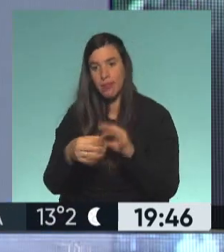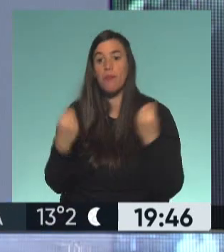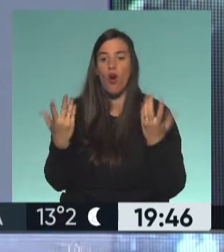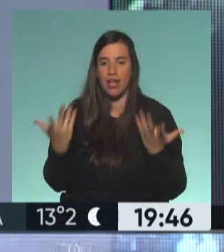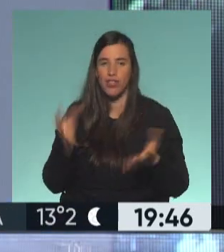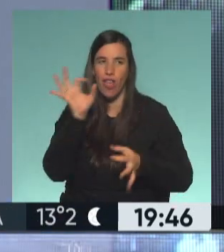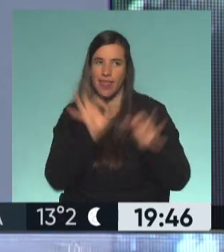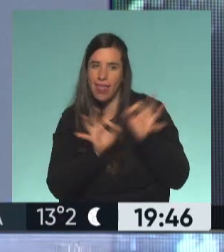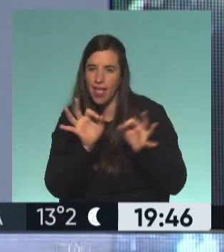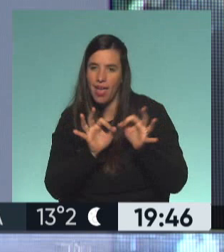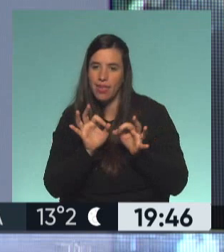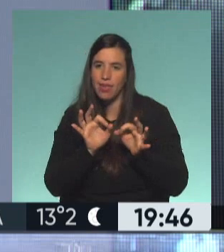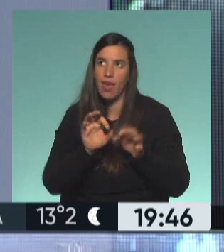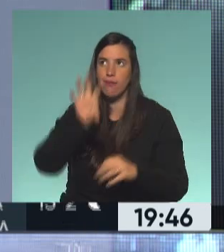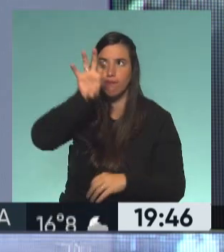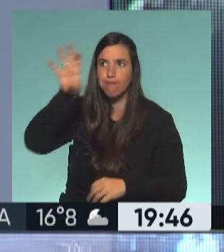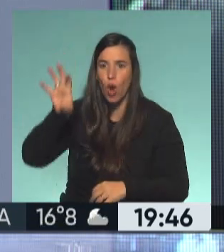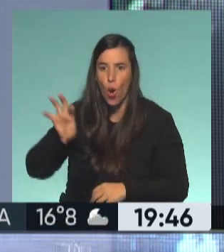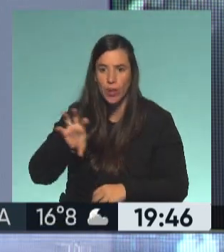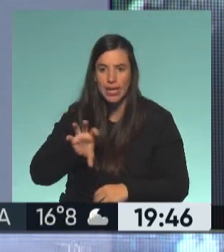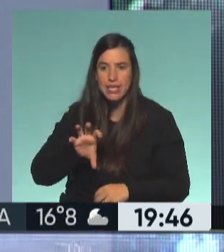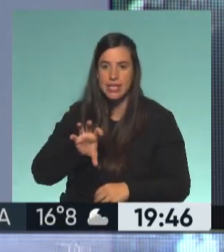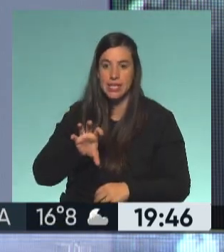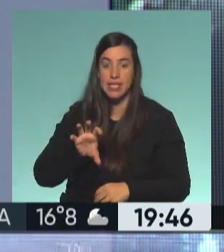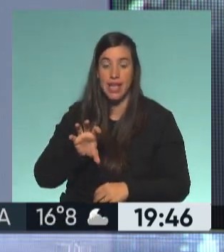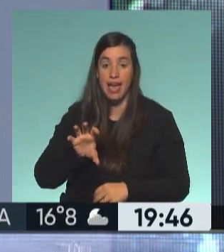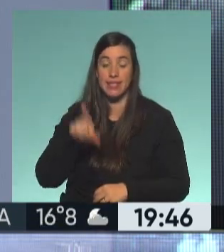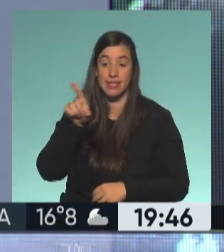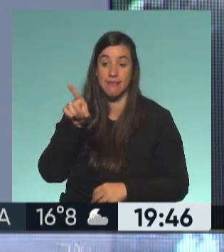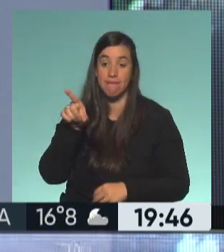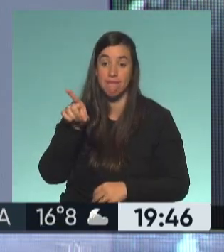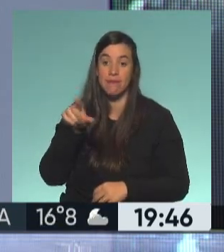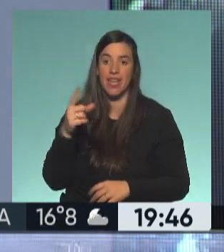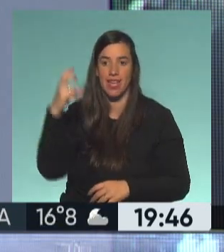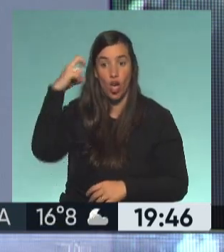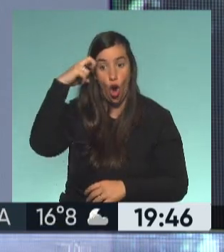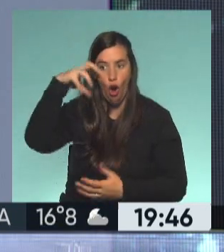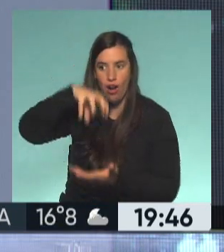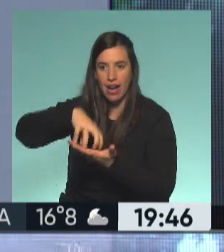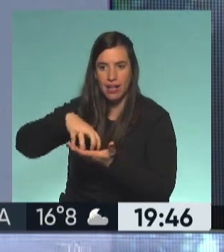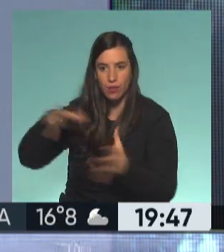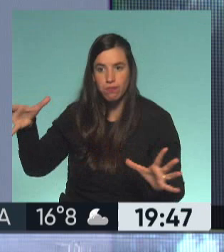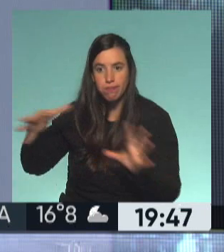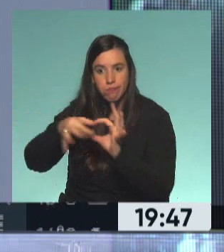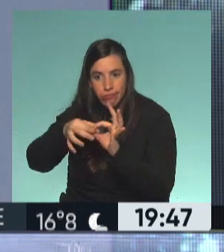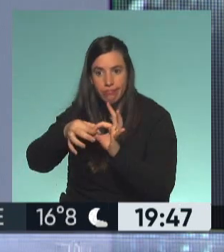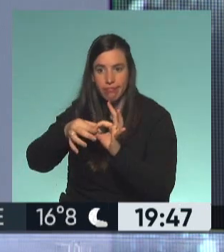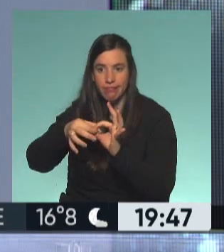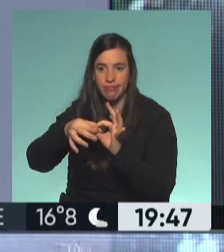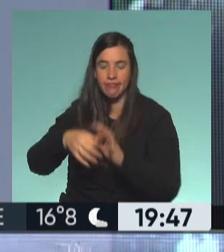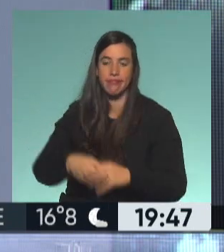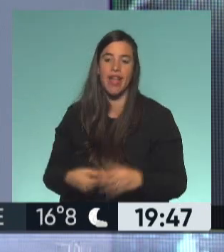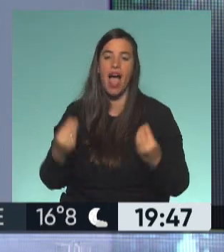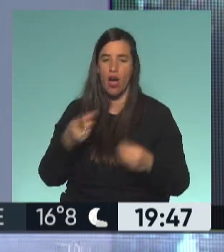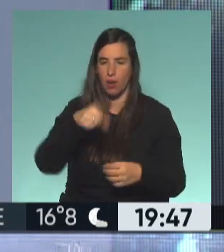apuntalar las provincias, sacar buena cantidad de legisladores para tener un Congreso que no sea adverso y que pueda llevar adelante las reformas. Ahora, lo que tenés que